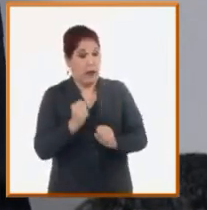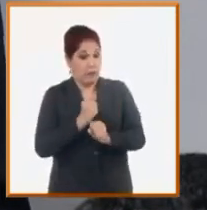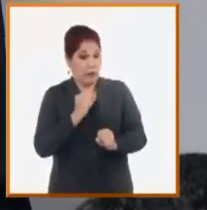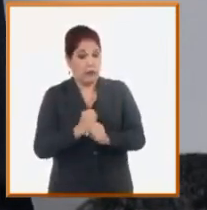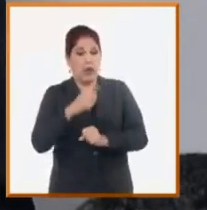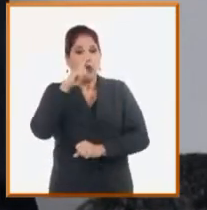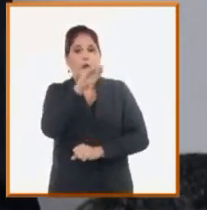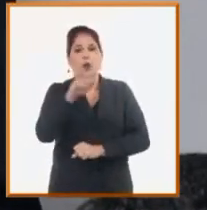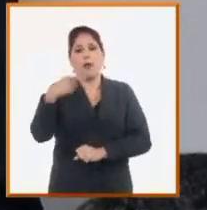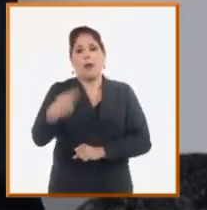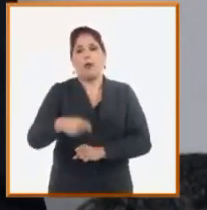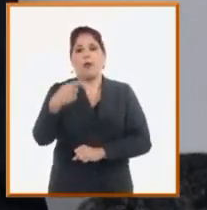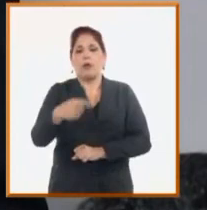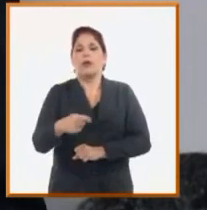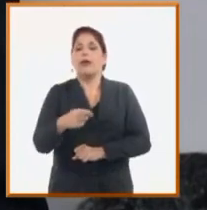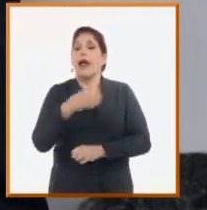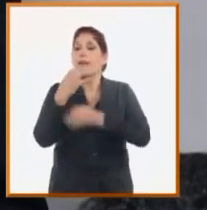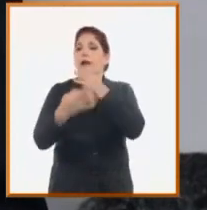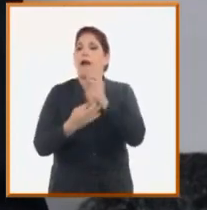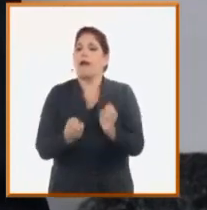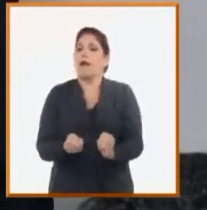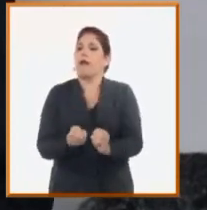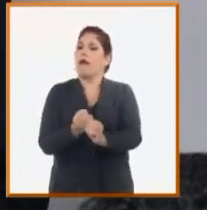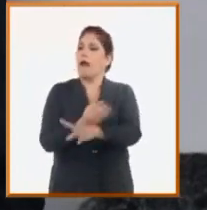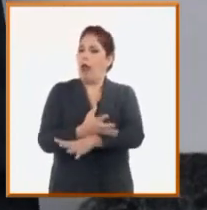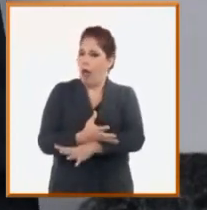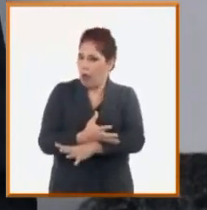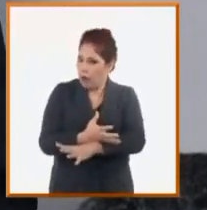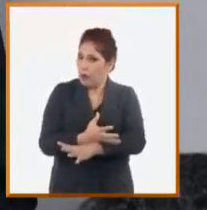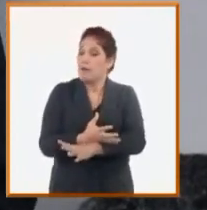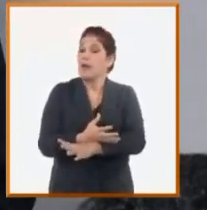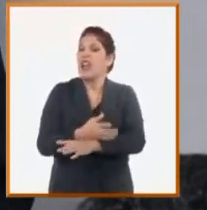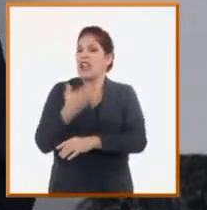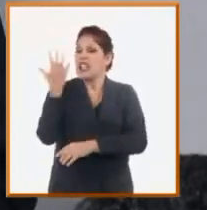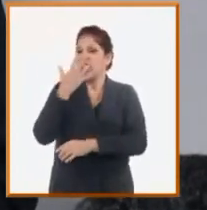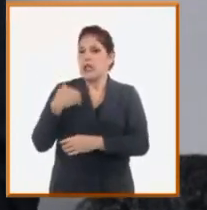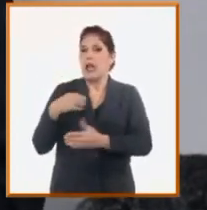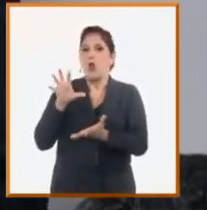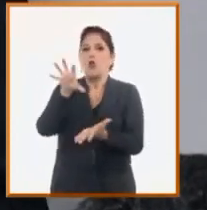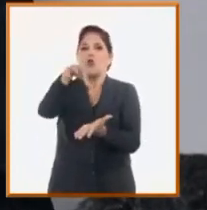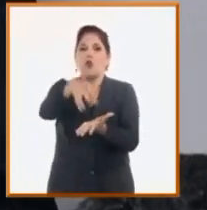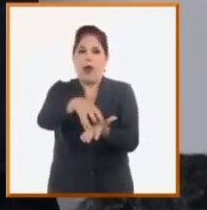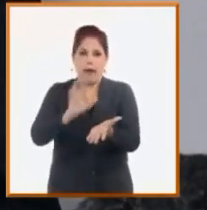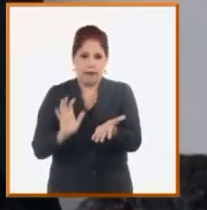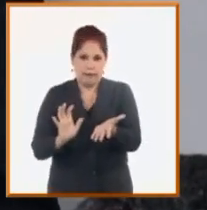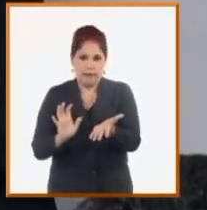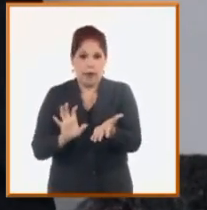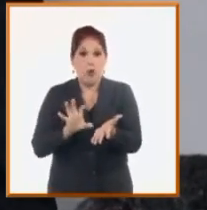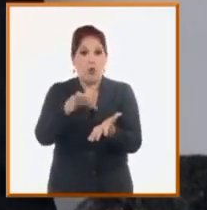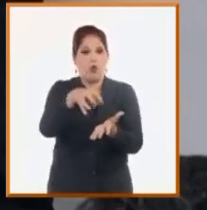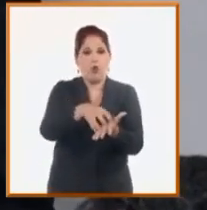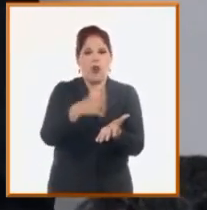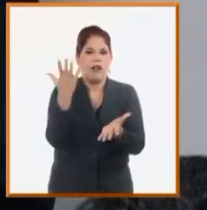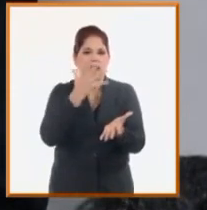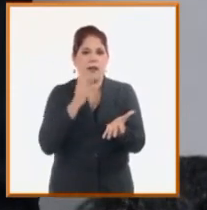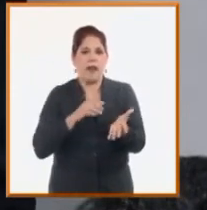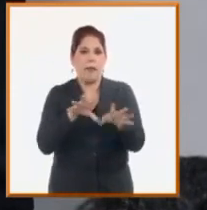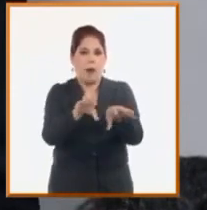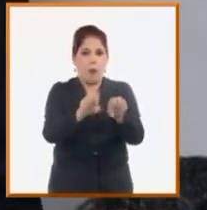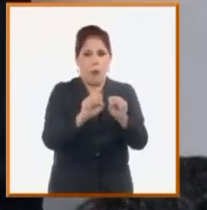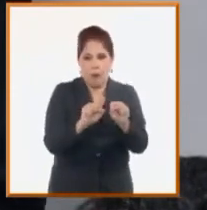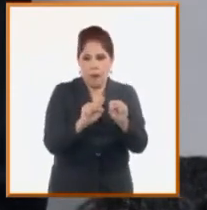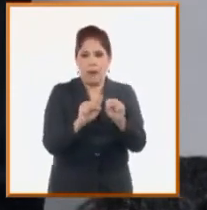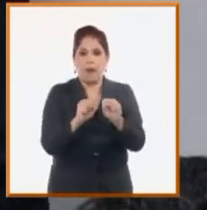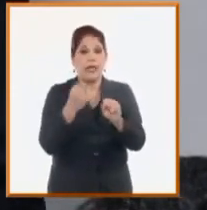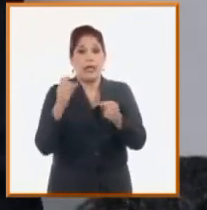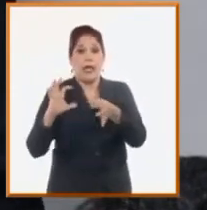jurídicas, que es los temas de transparencia y licitación, es decir, a quién le damos el local, con quién nos encadenamos